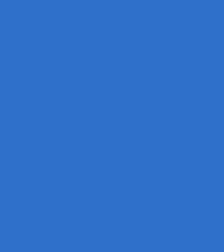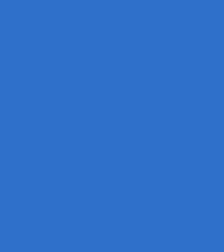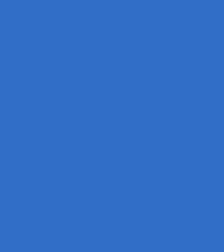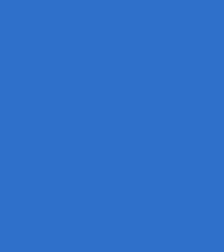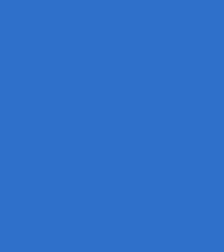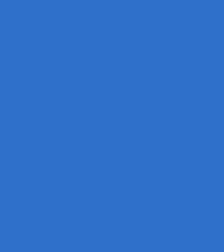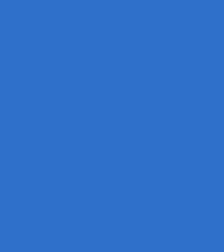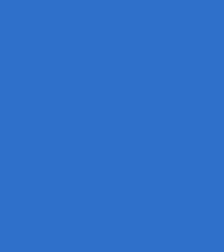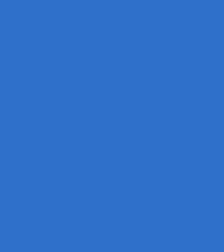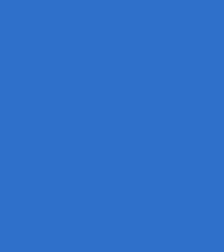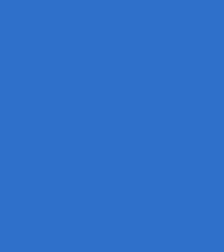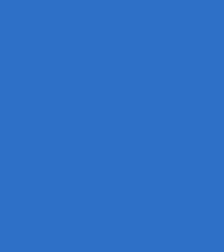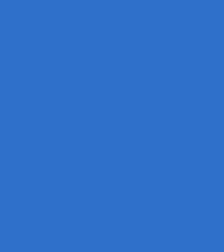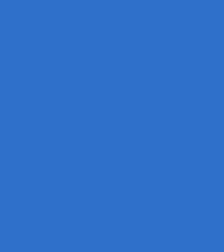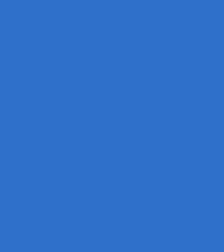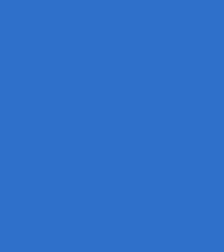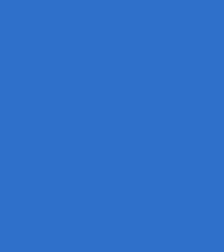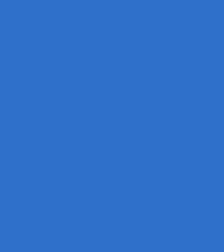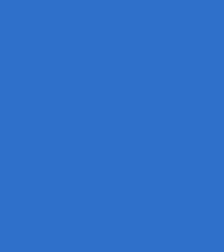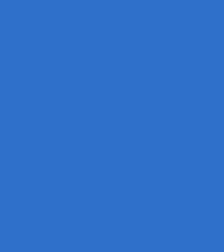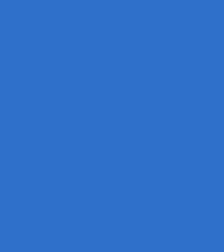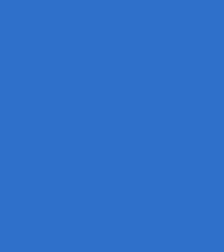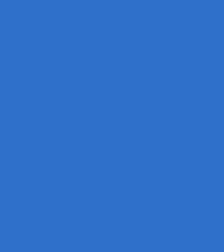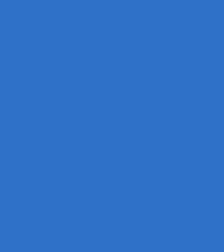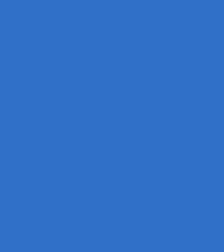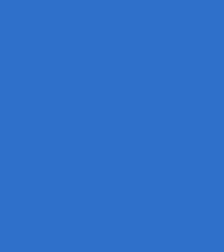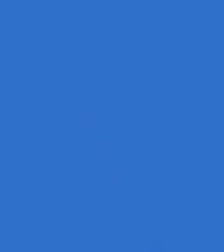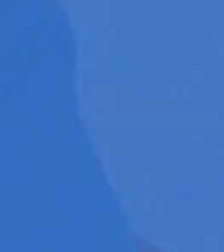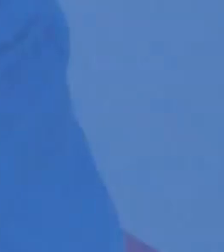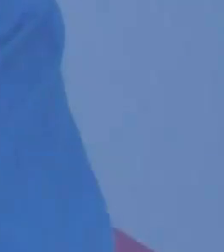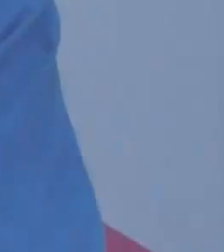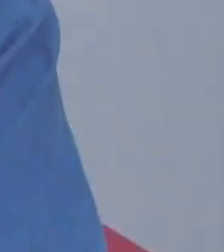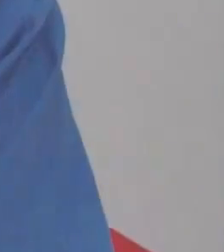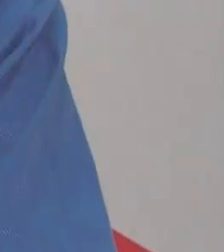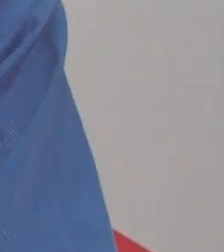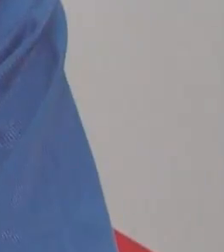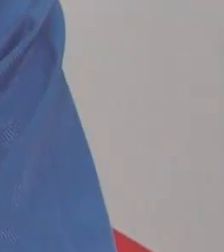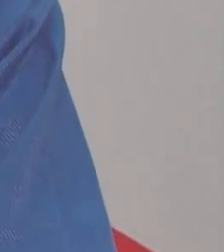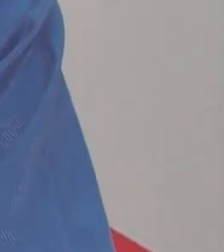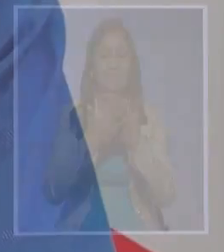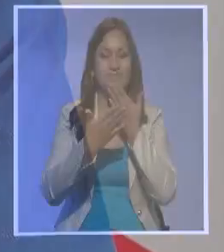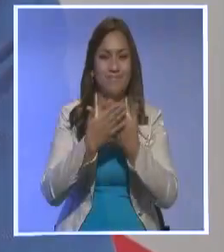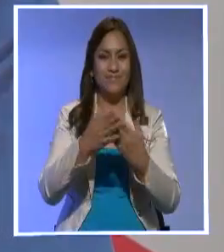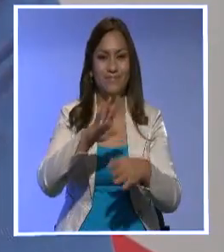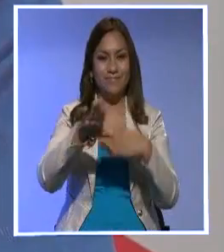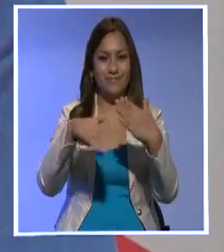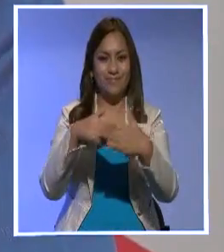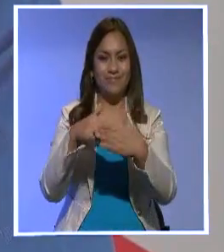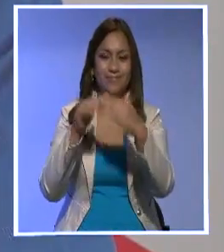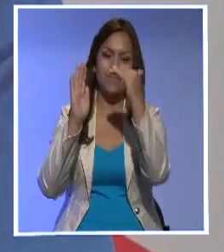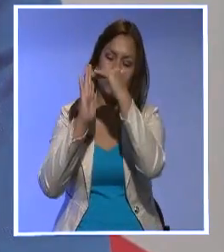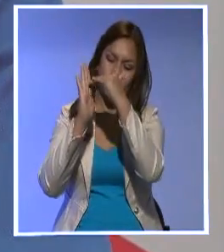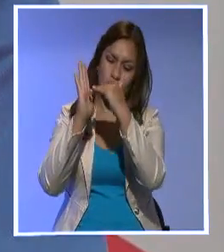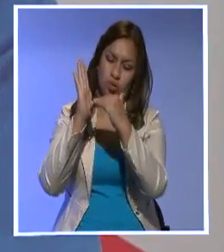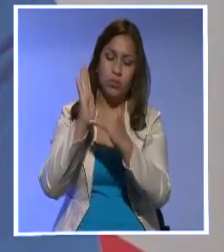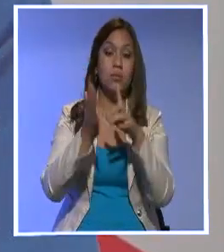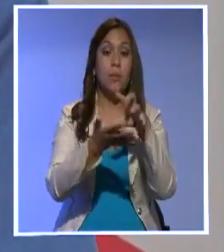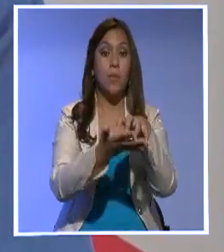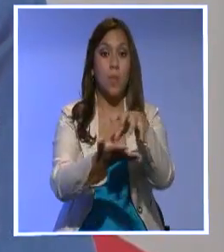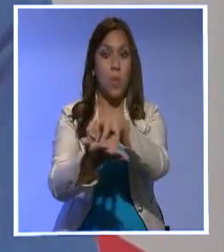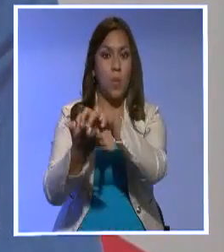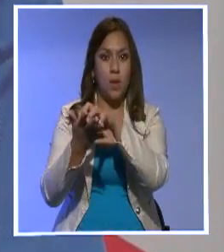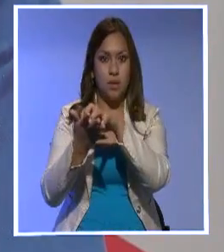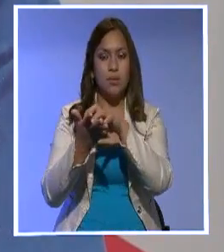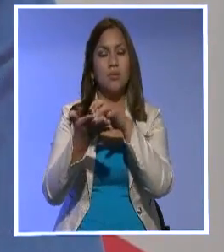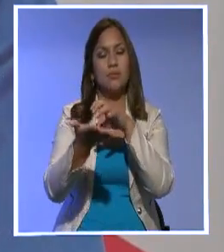santo domingo de los tsáchilas radios son baba min gracias a los medios de comunicación de las provincias que